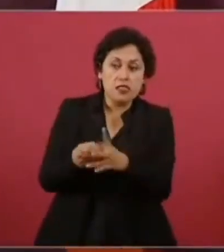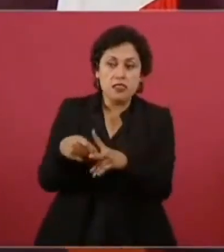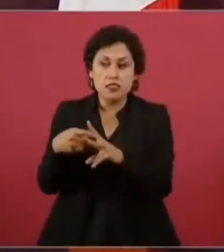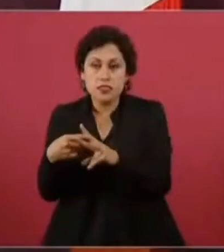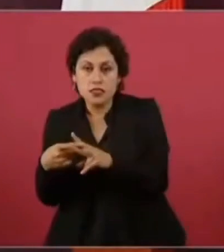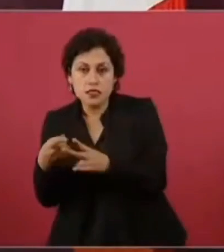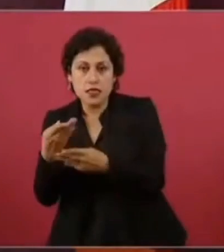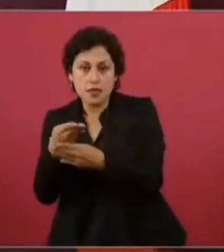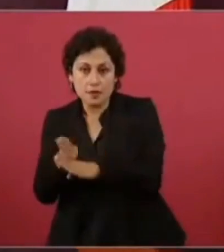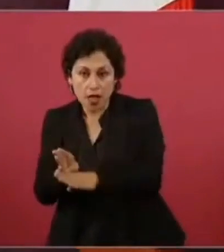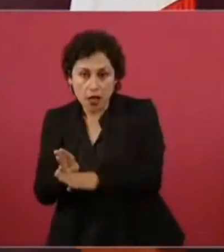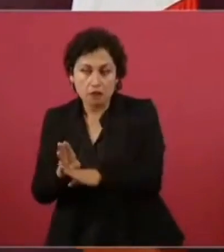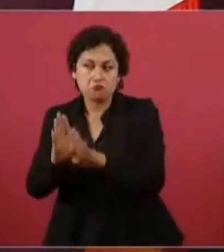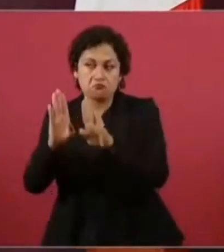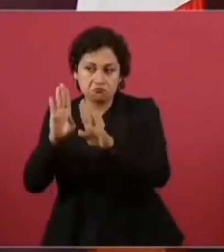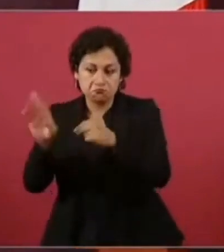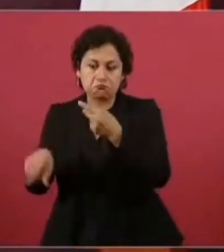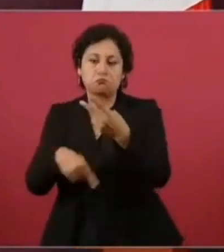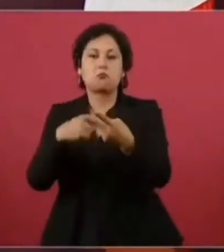o